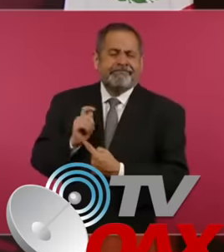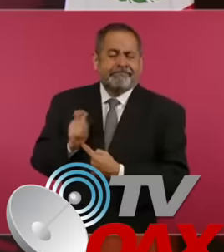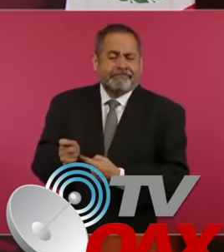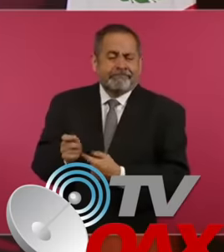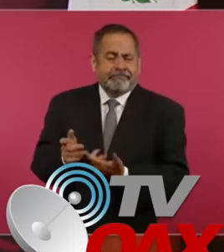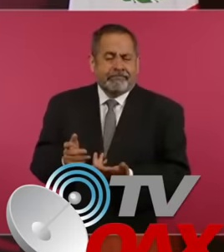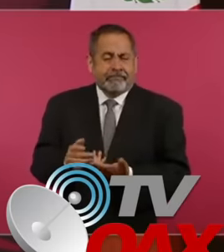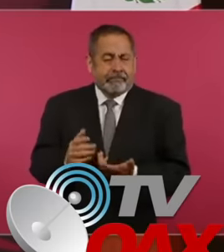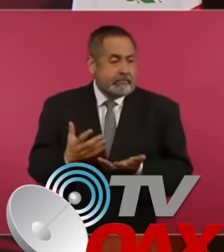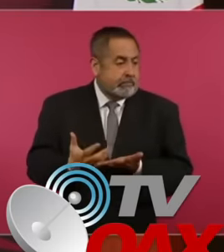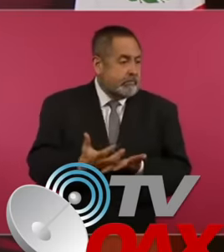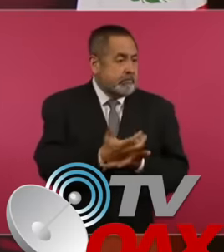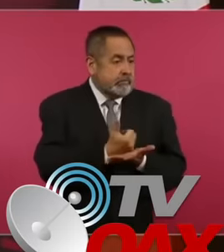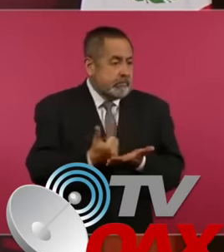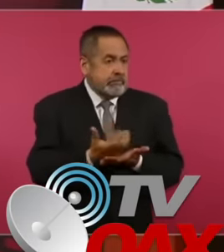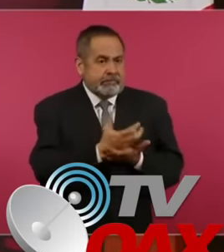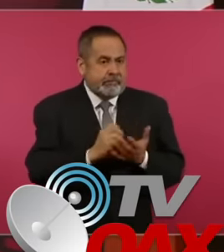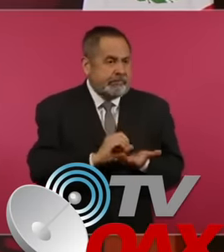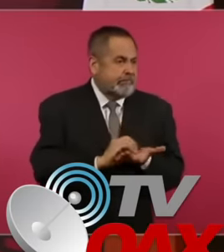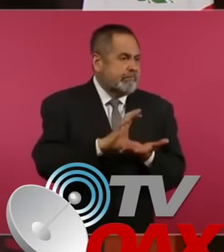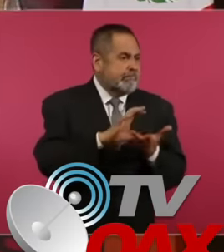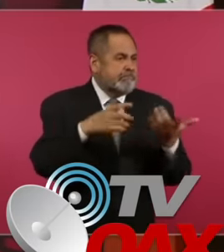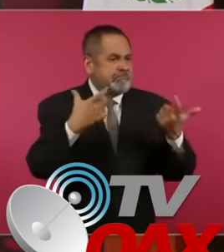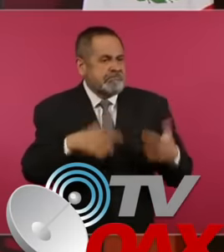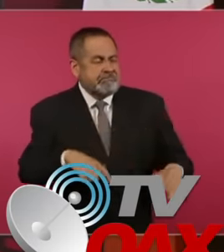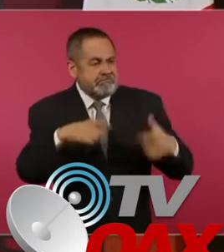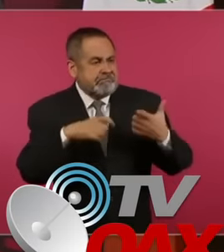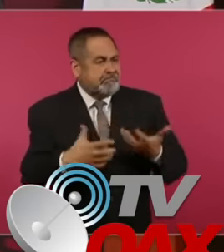que no es acumular bienes materiales, dinero,